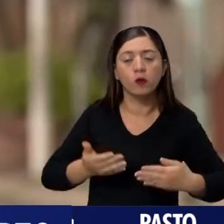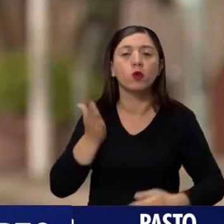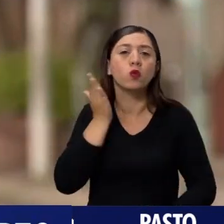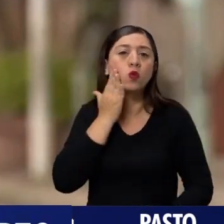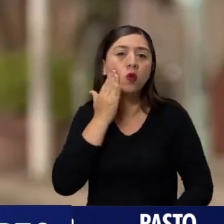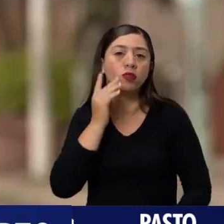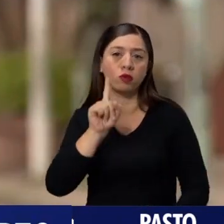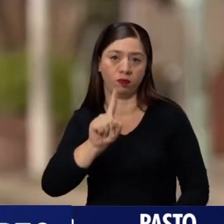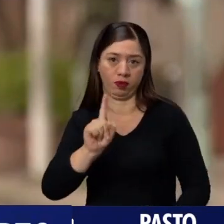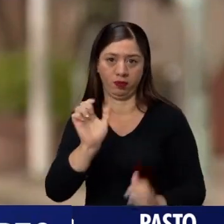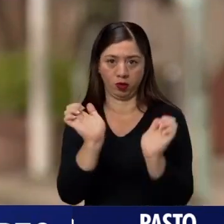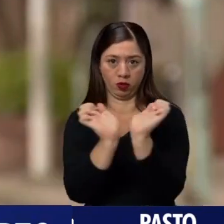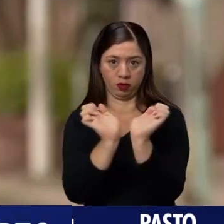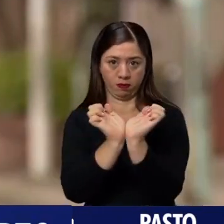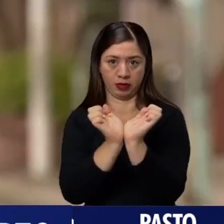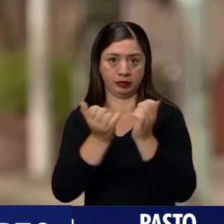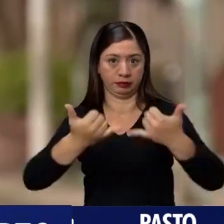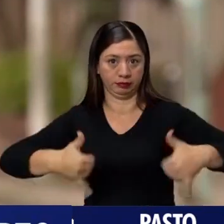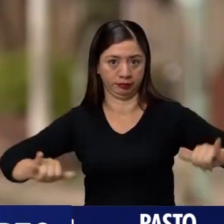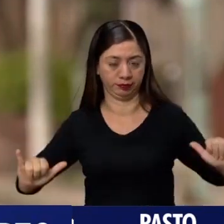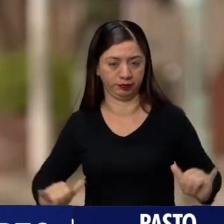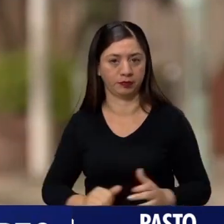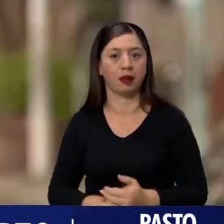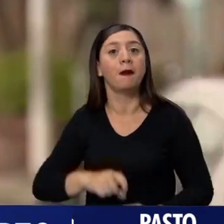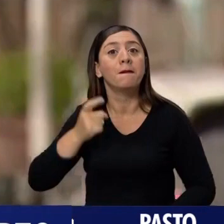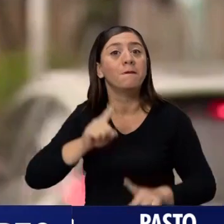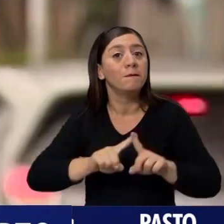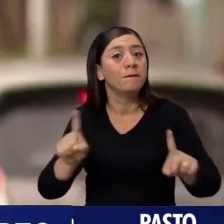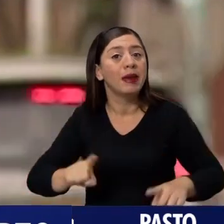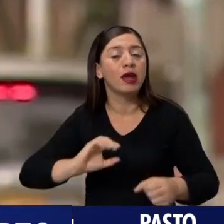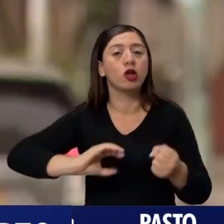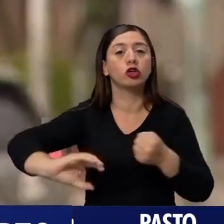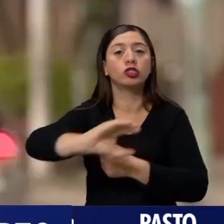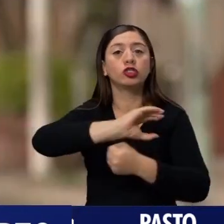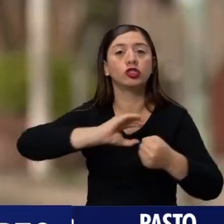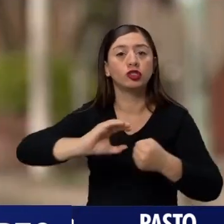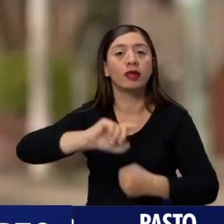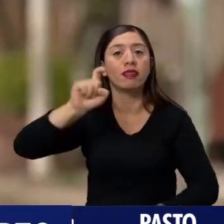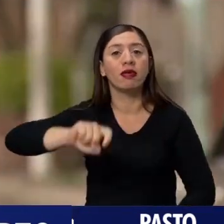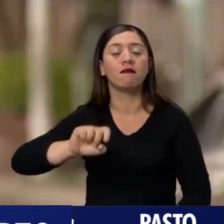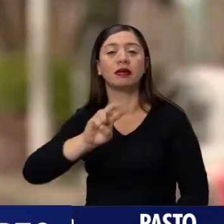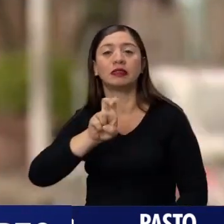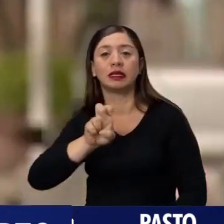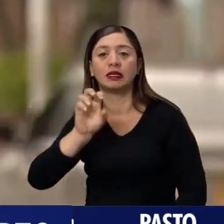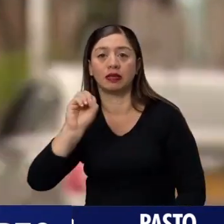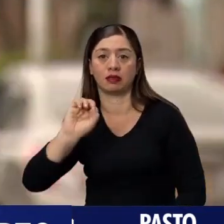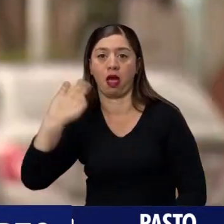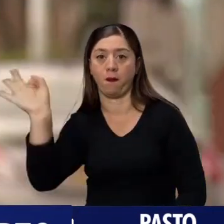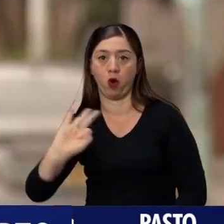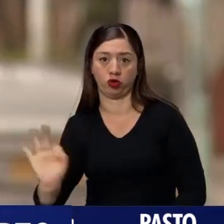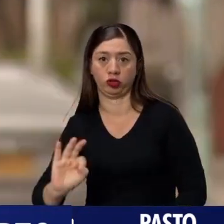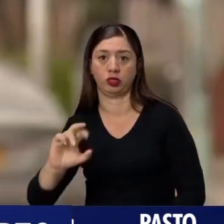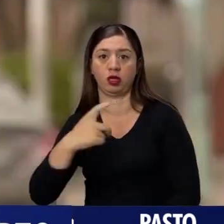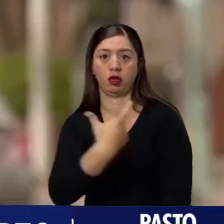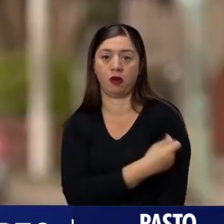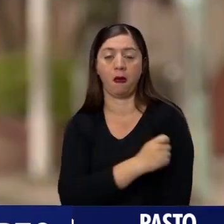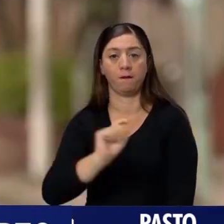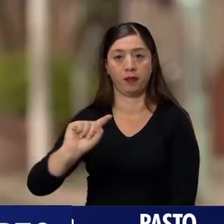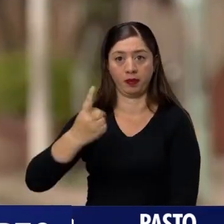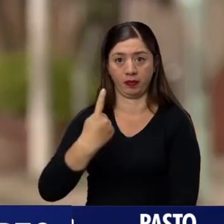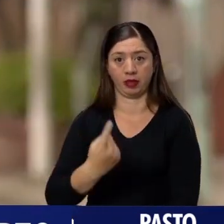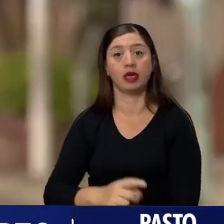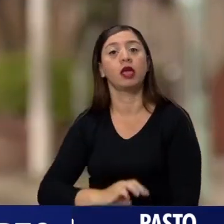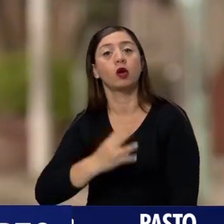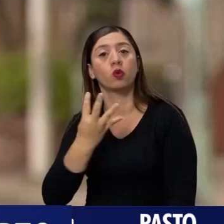próximo 1 de mayo, las ciudades deben tener más del 70% de vacunación en primeras dosis y el 40% en las dosis